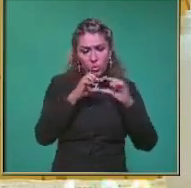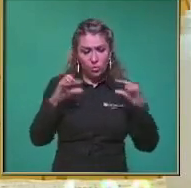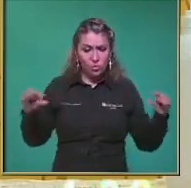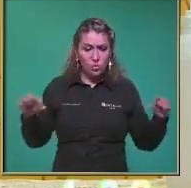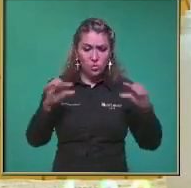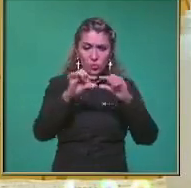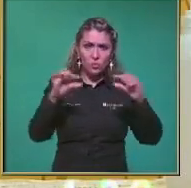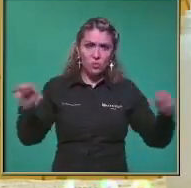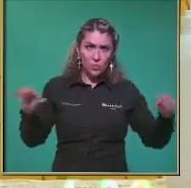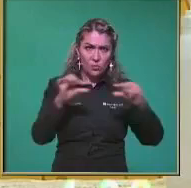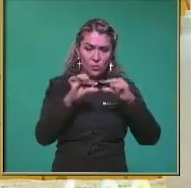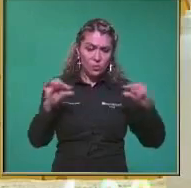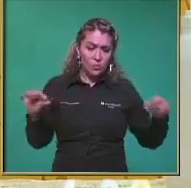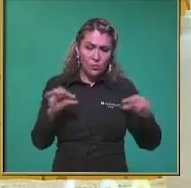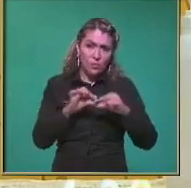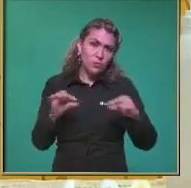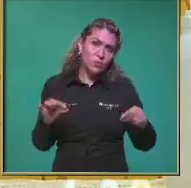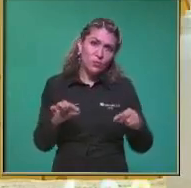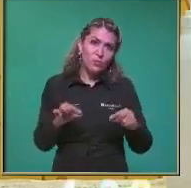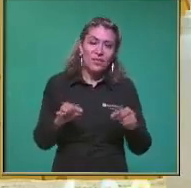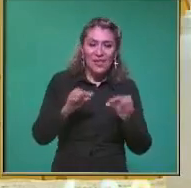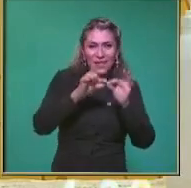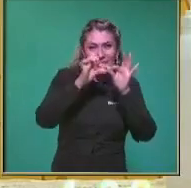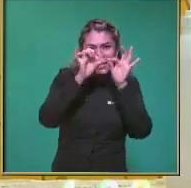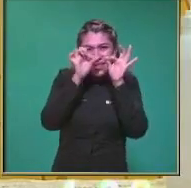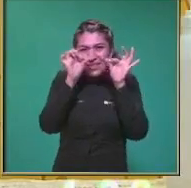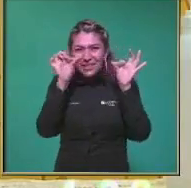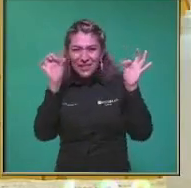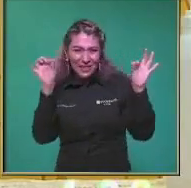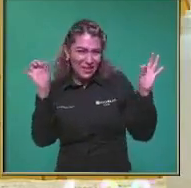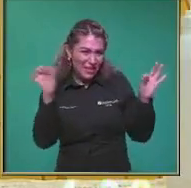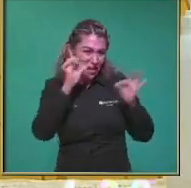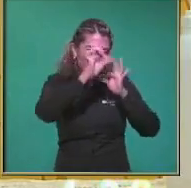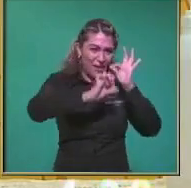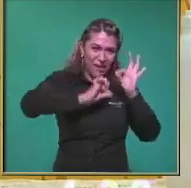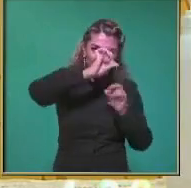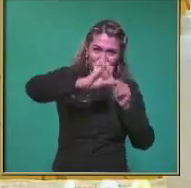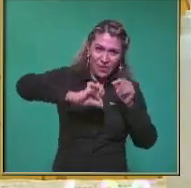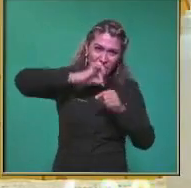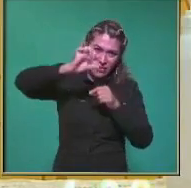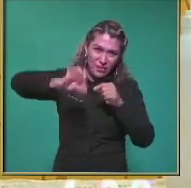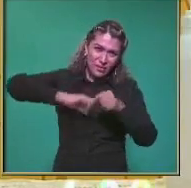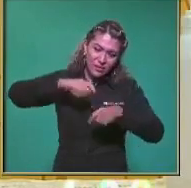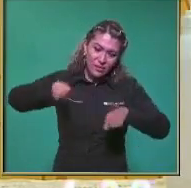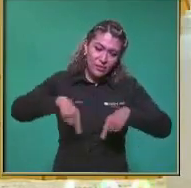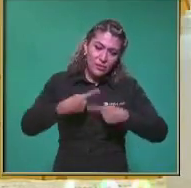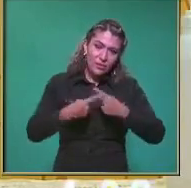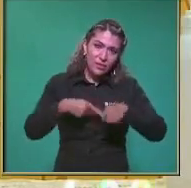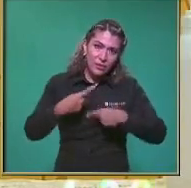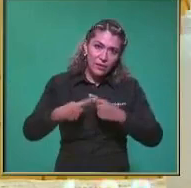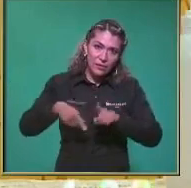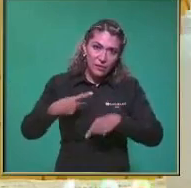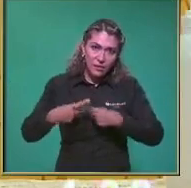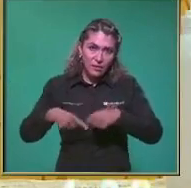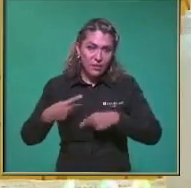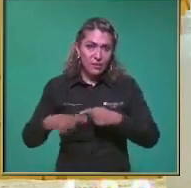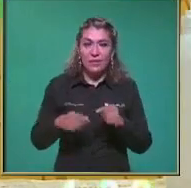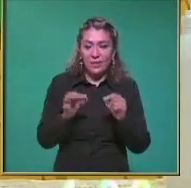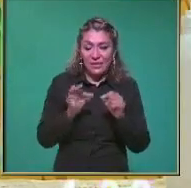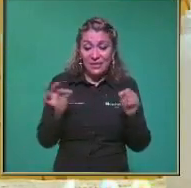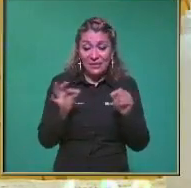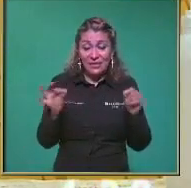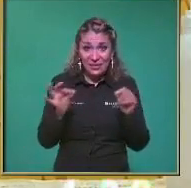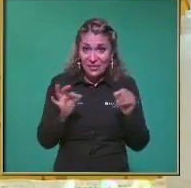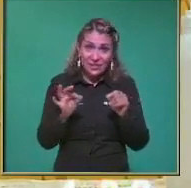cordones, de preferencia estambre, no mucho, porque como el estambre tiene, ¿cómo les digo?, como resorte, o sea, se